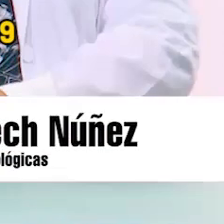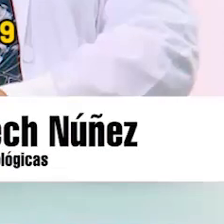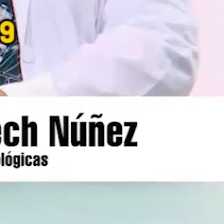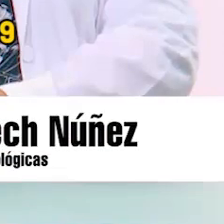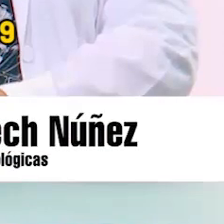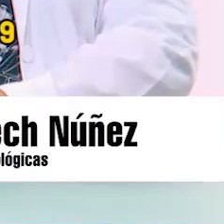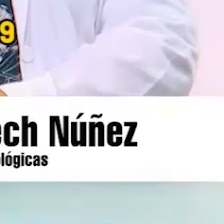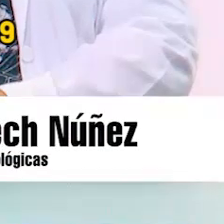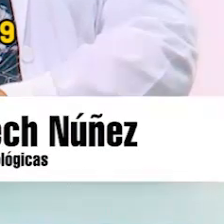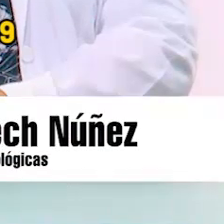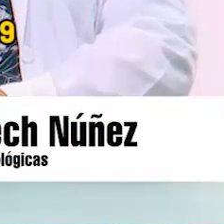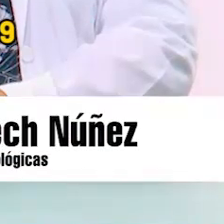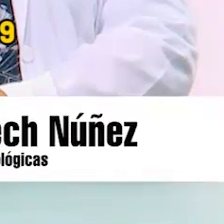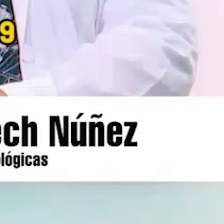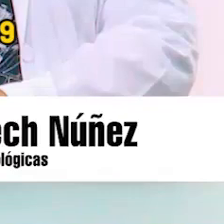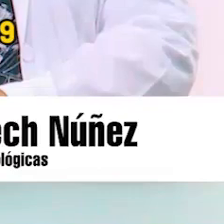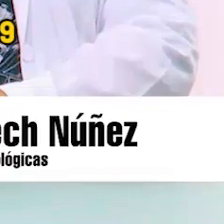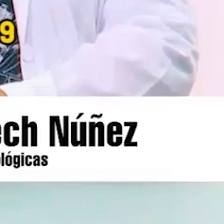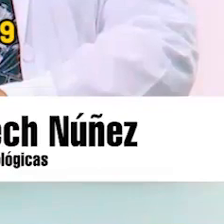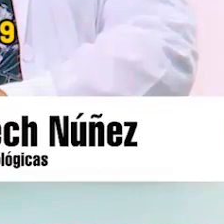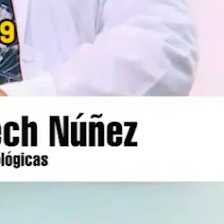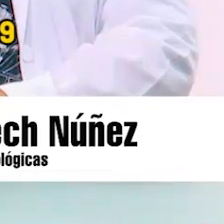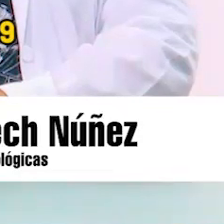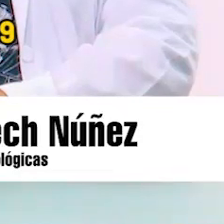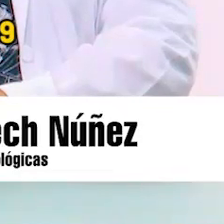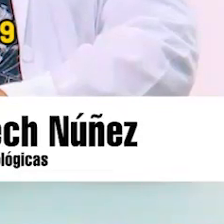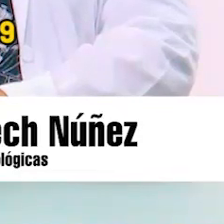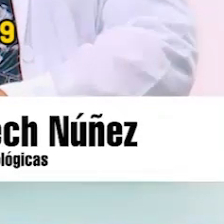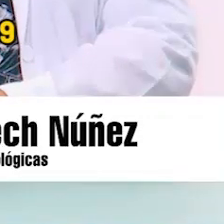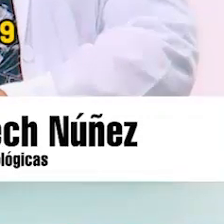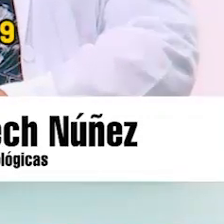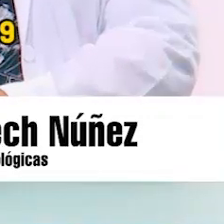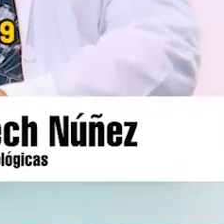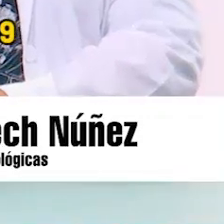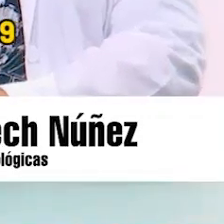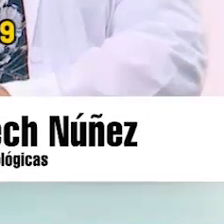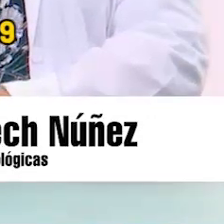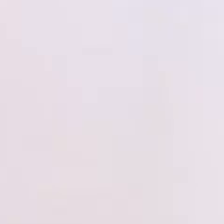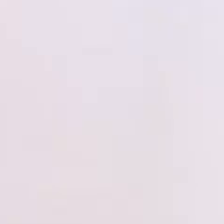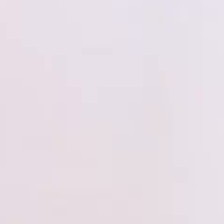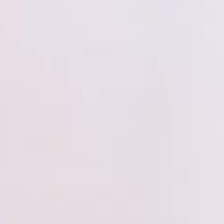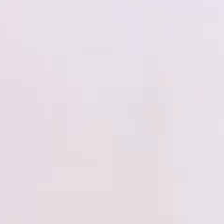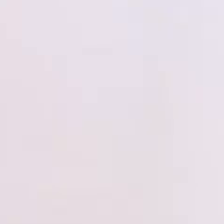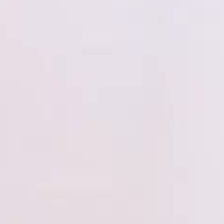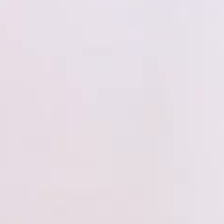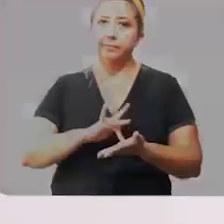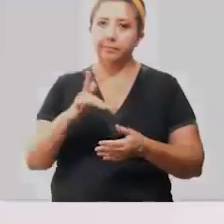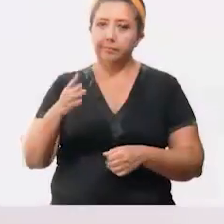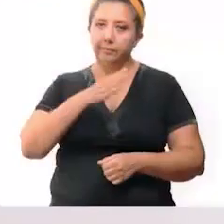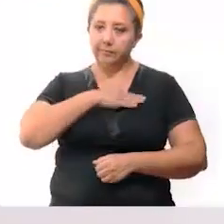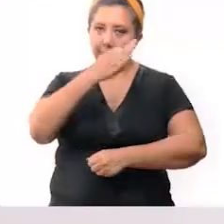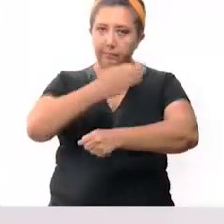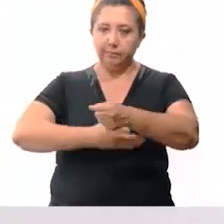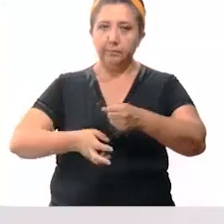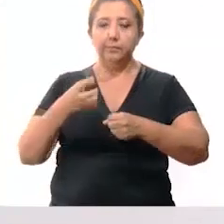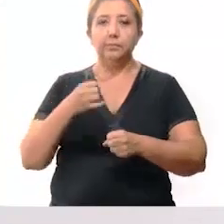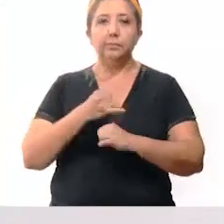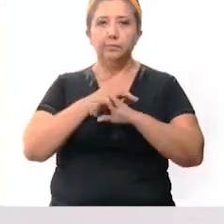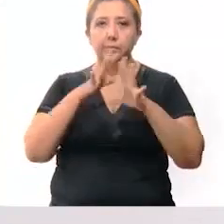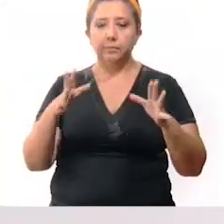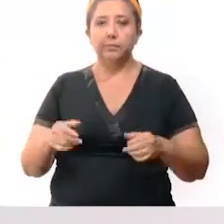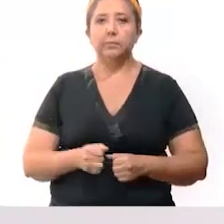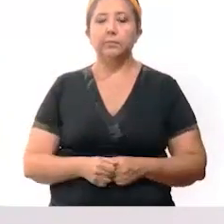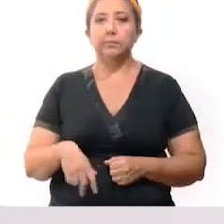Buenas tardes. En este momento haremos el reporte diario relacionado con el COVID-19. Doctora Anaí, por favor. Gracias, doctor. Buenas tardes. Este es el